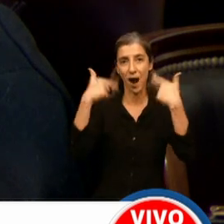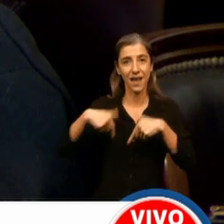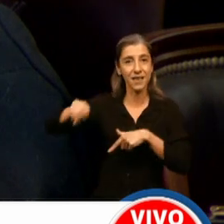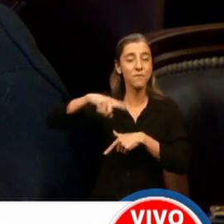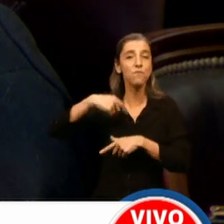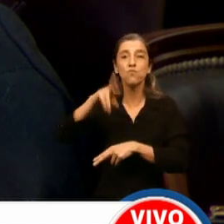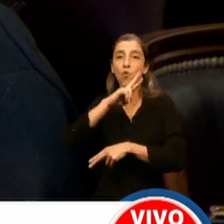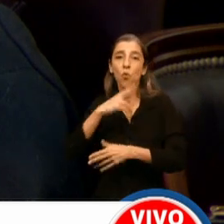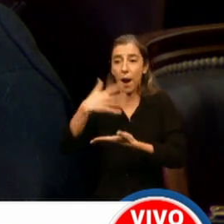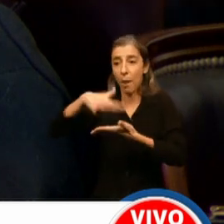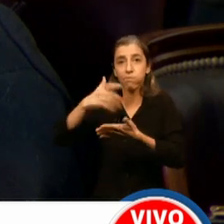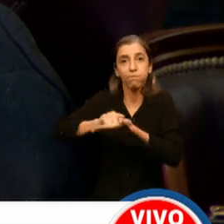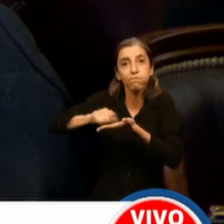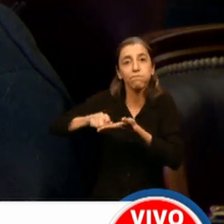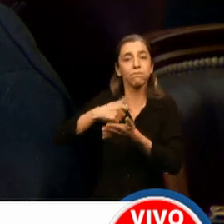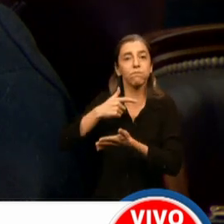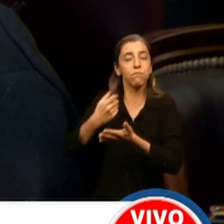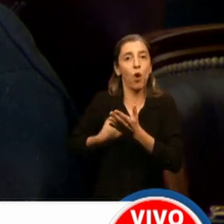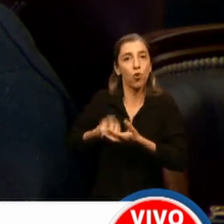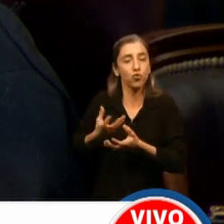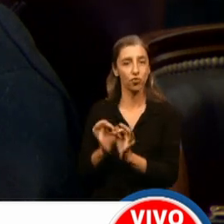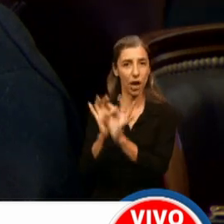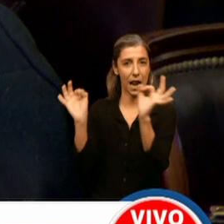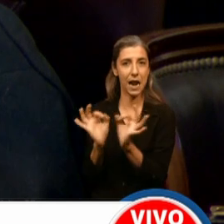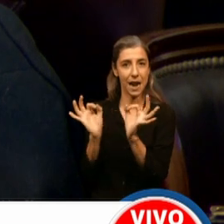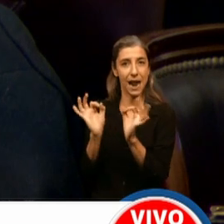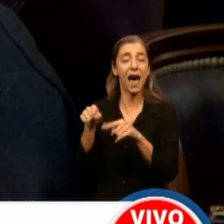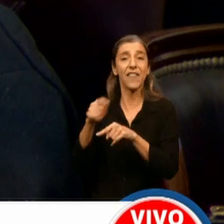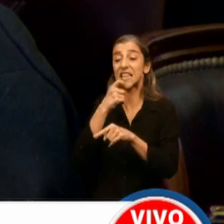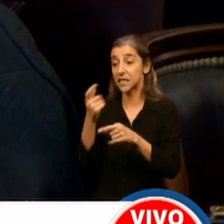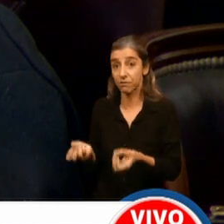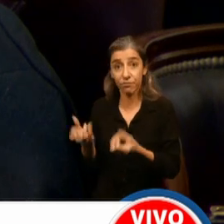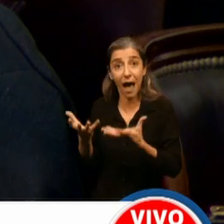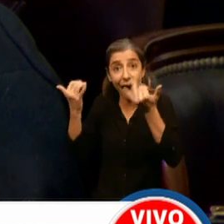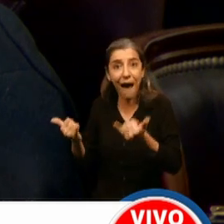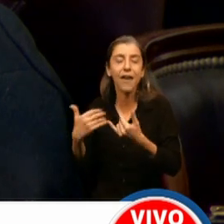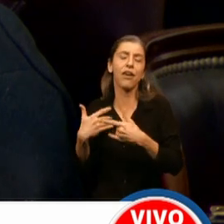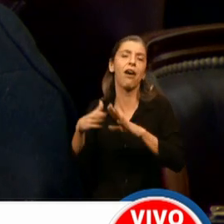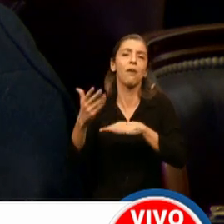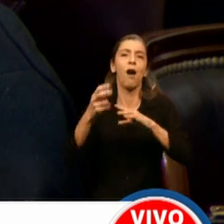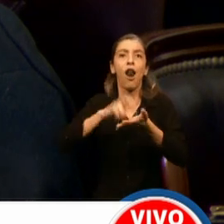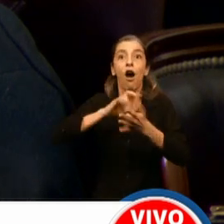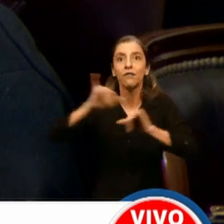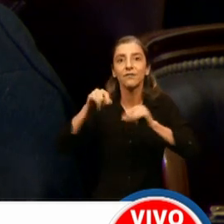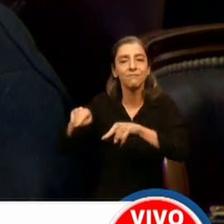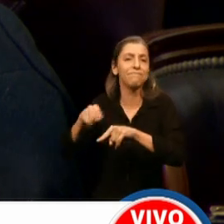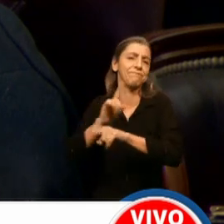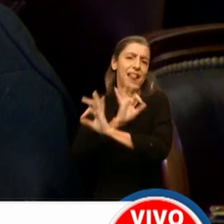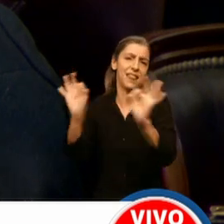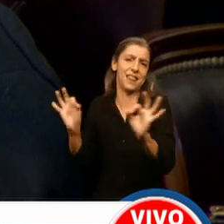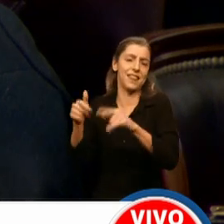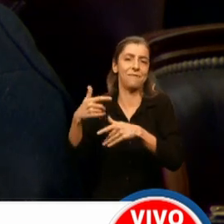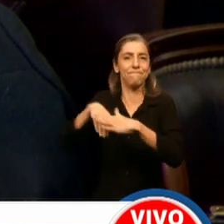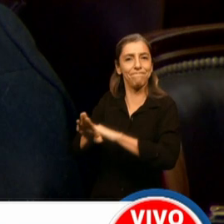pero después por otro lado también que ha impugnado al momento de transmitir esas noticias si la información es